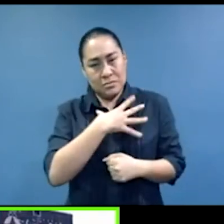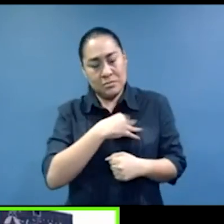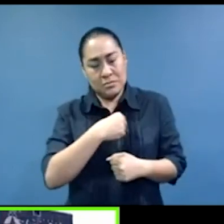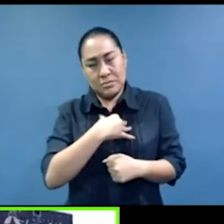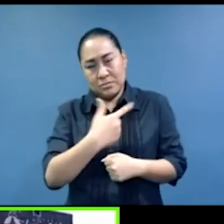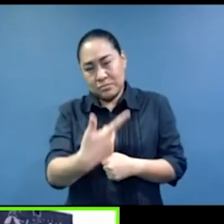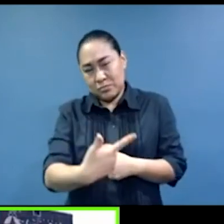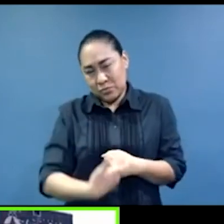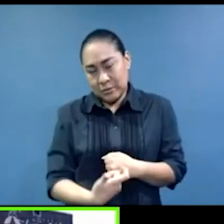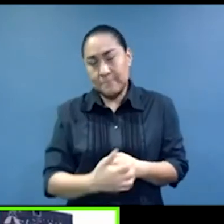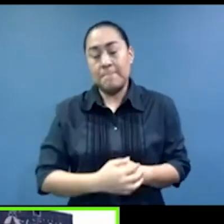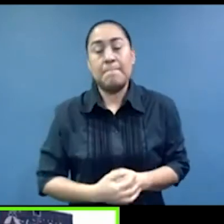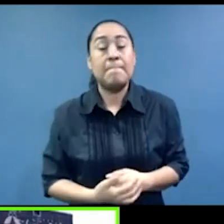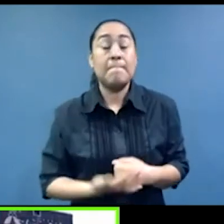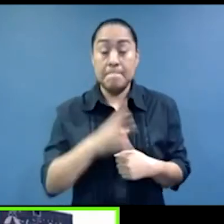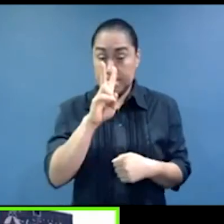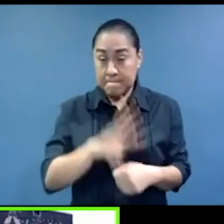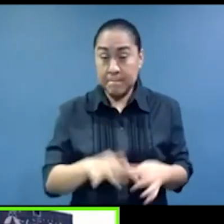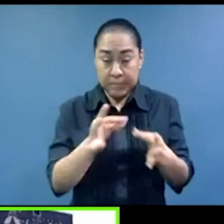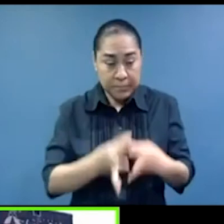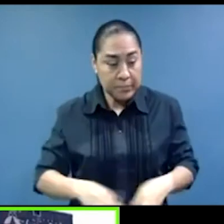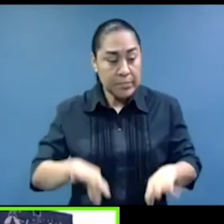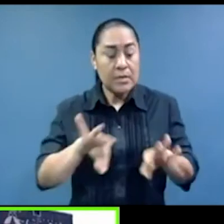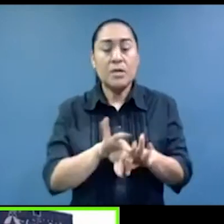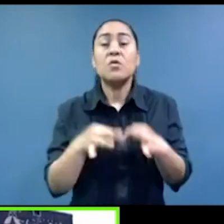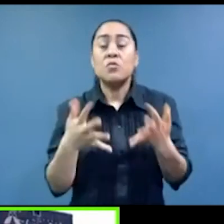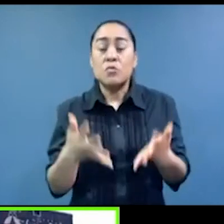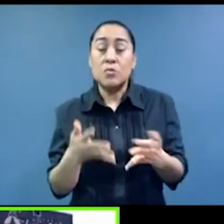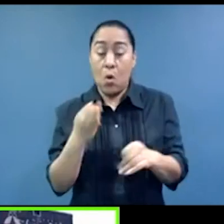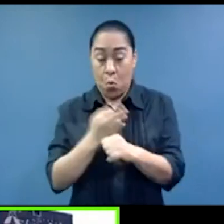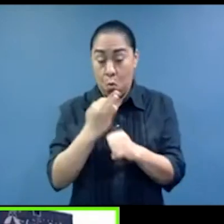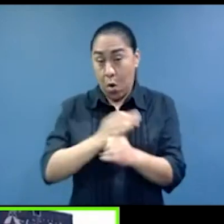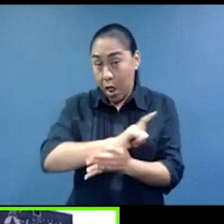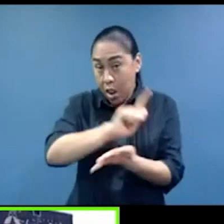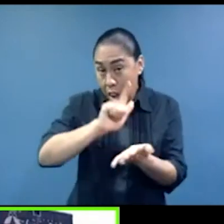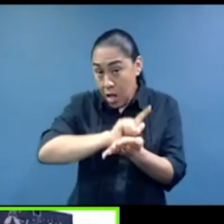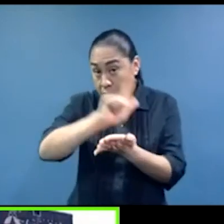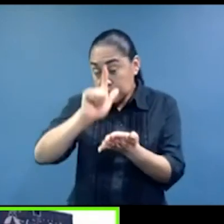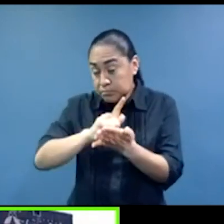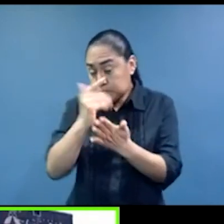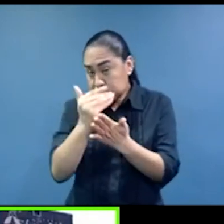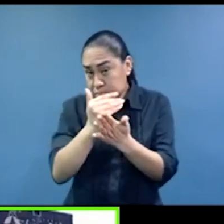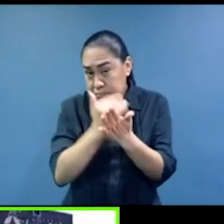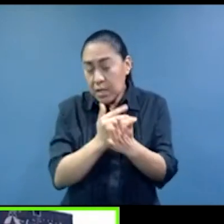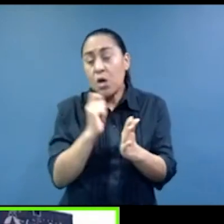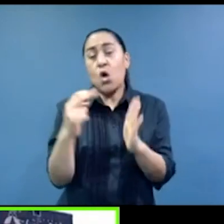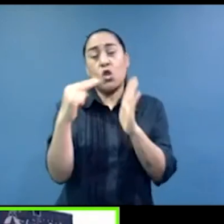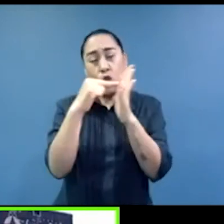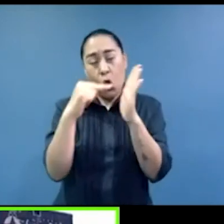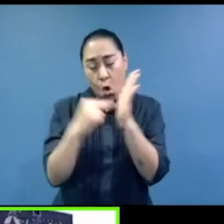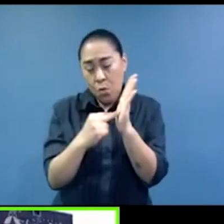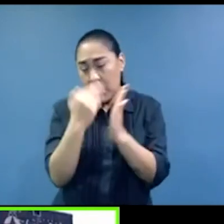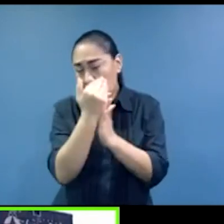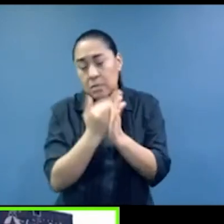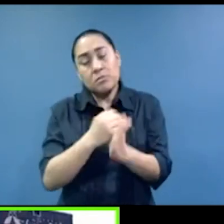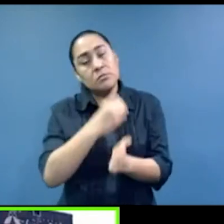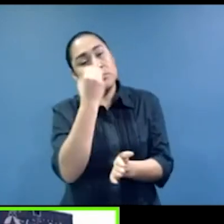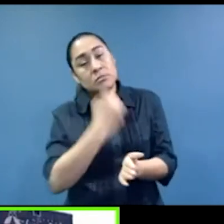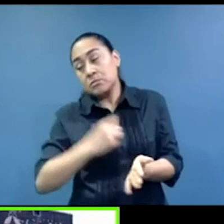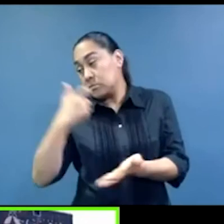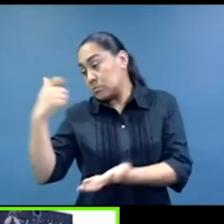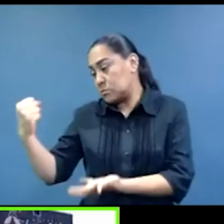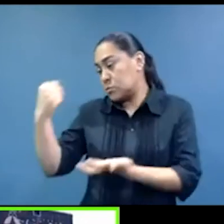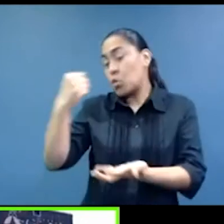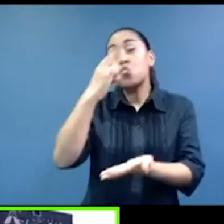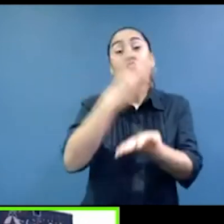Entonces, algo bien importante es que estas reformas, estas normas deben de ir aparejadas con un presupuesto exclusivo,